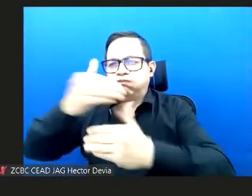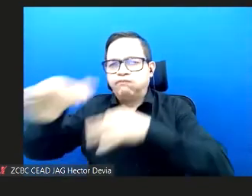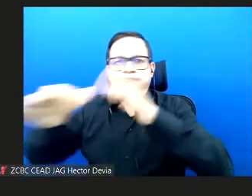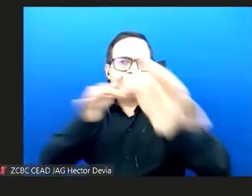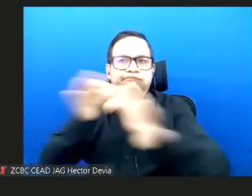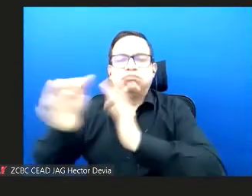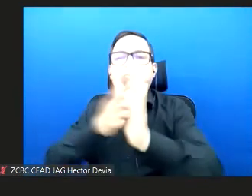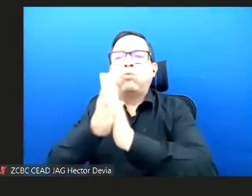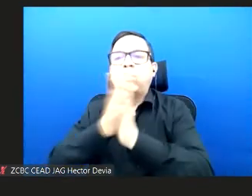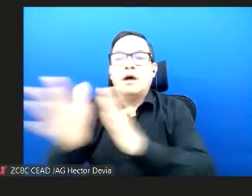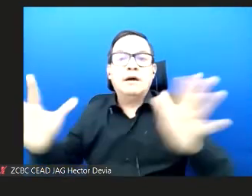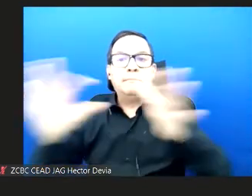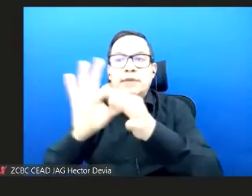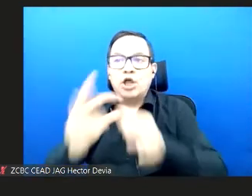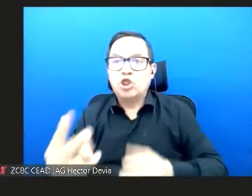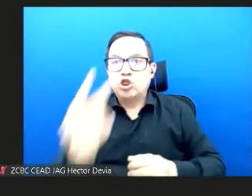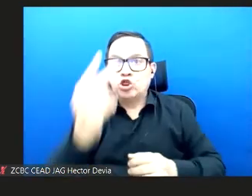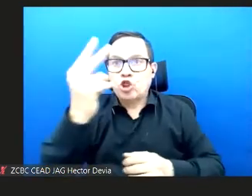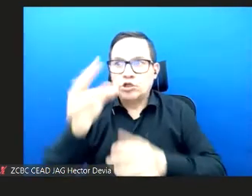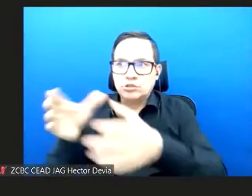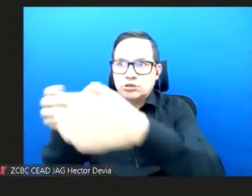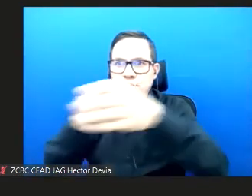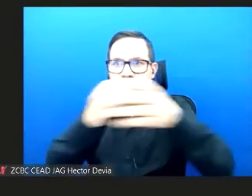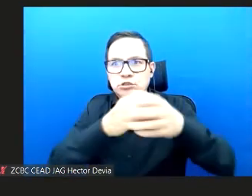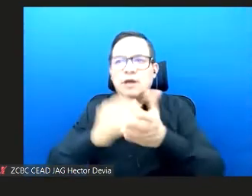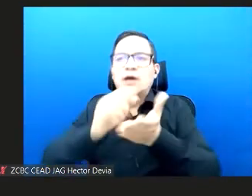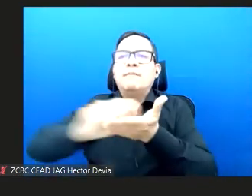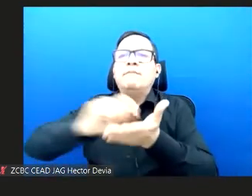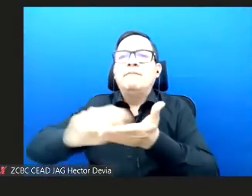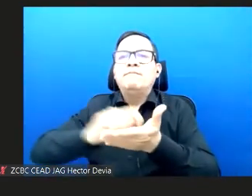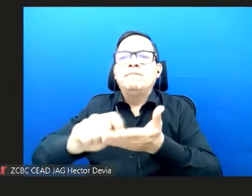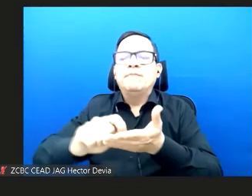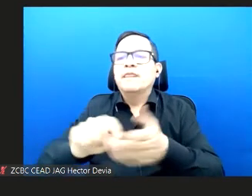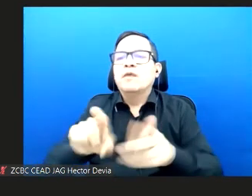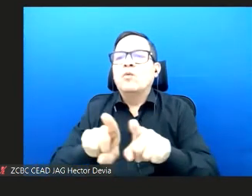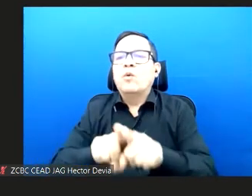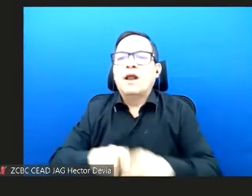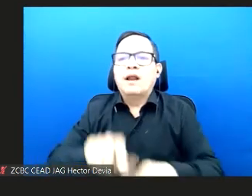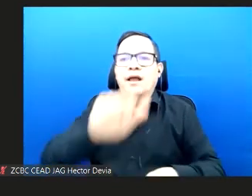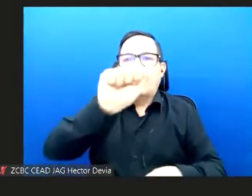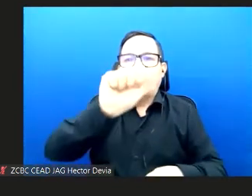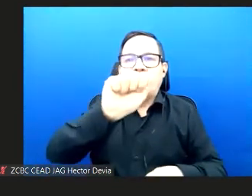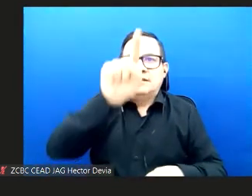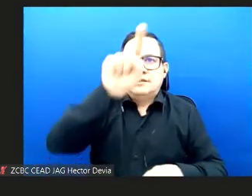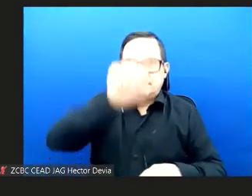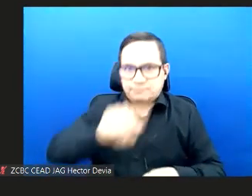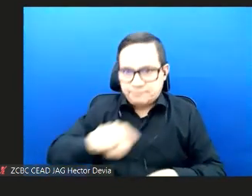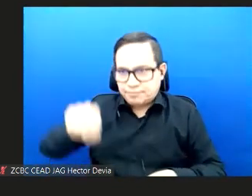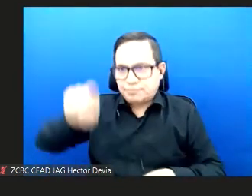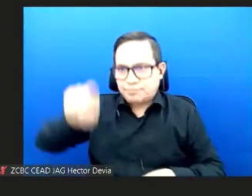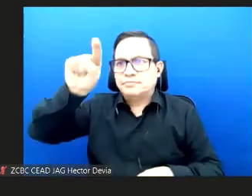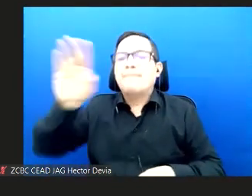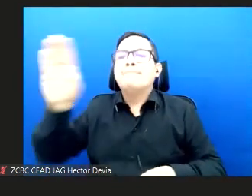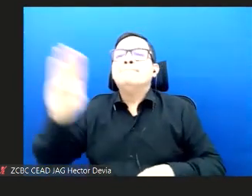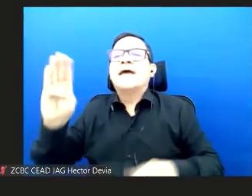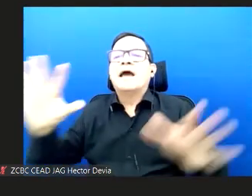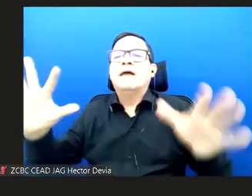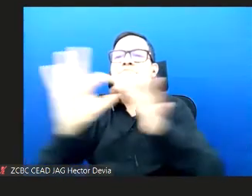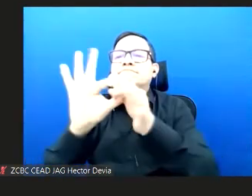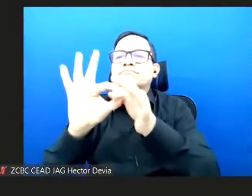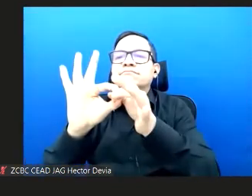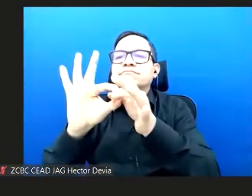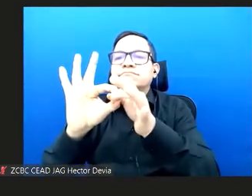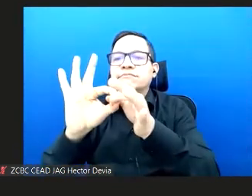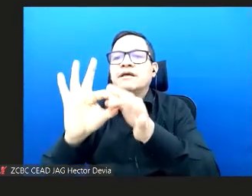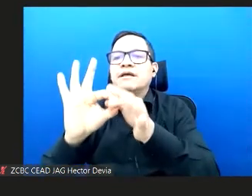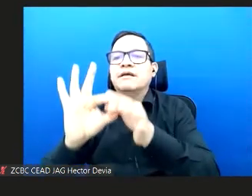unión de dos conjuntos A y B se escribe A unión B con esa U. ¿Sí? Se define como el conjunto formado por los